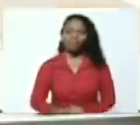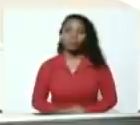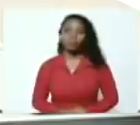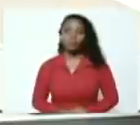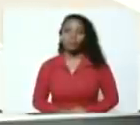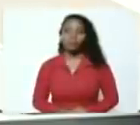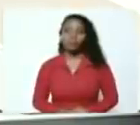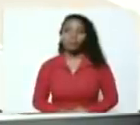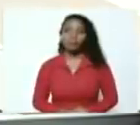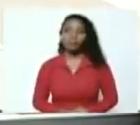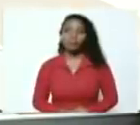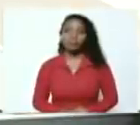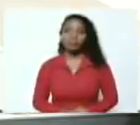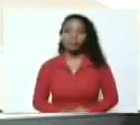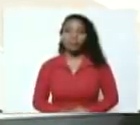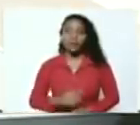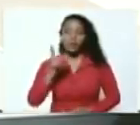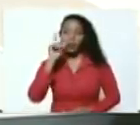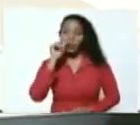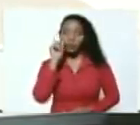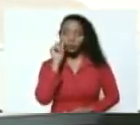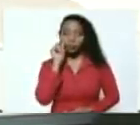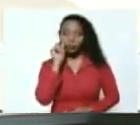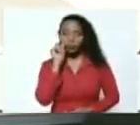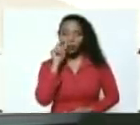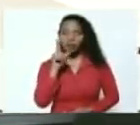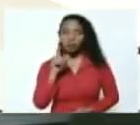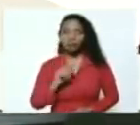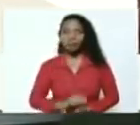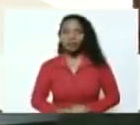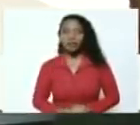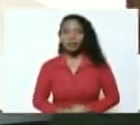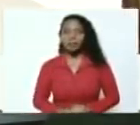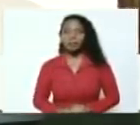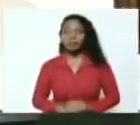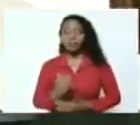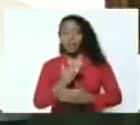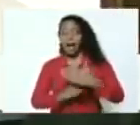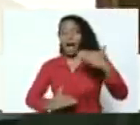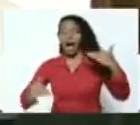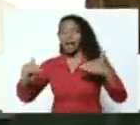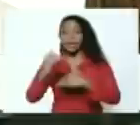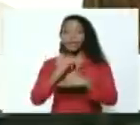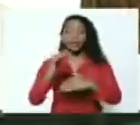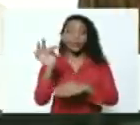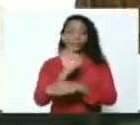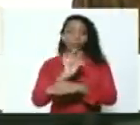a magistrados, a altos funcionarios,